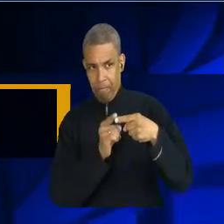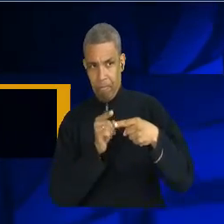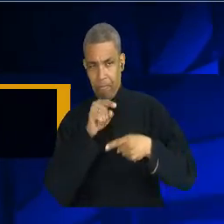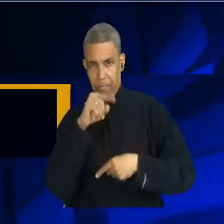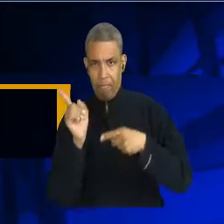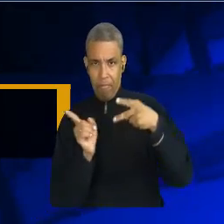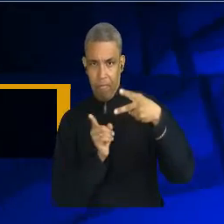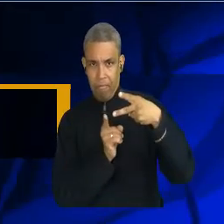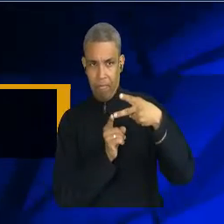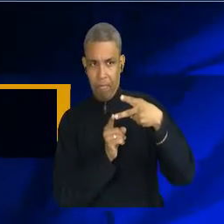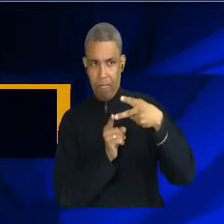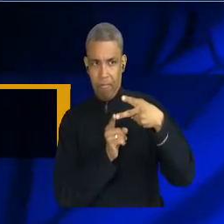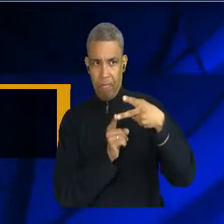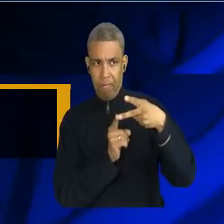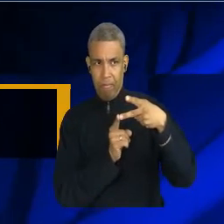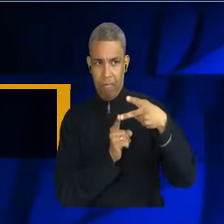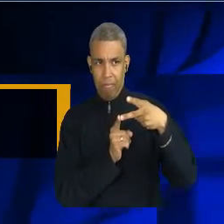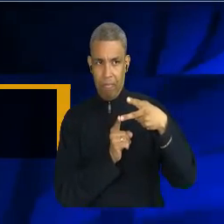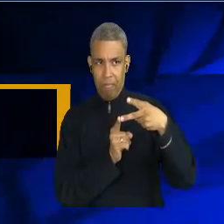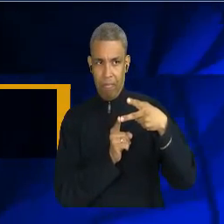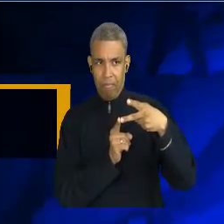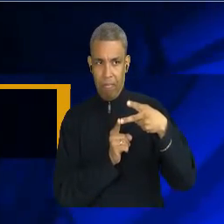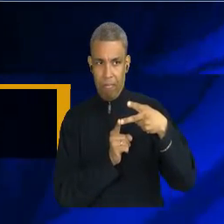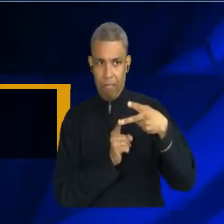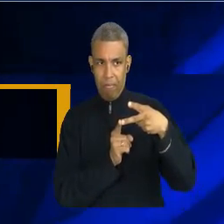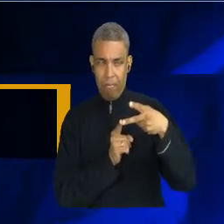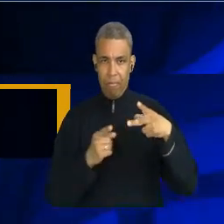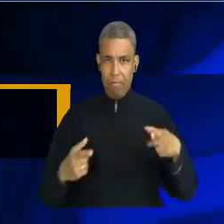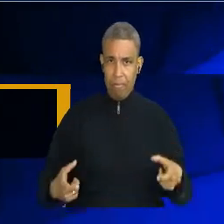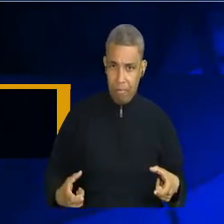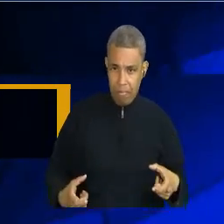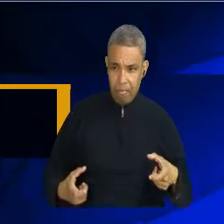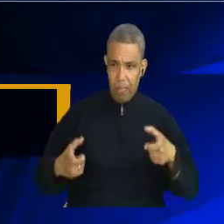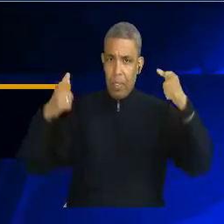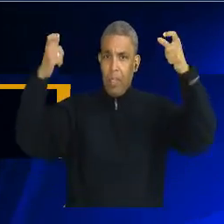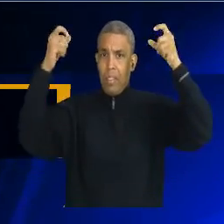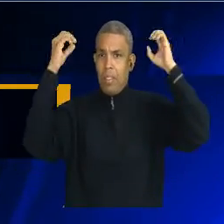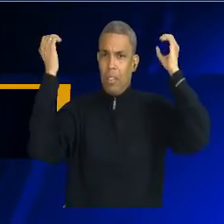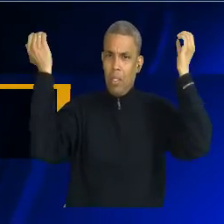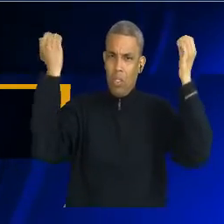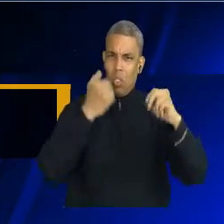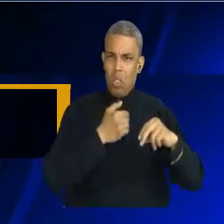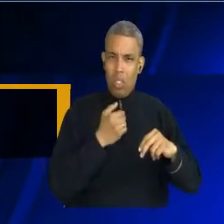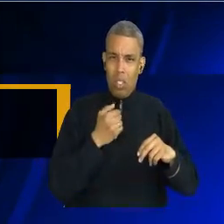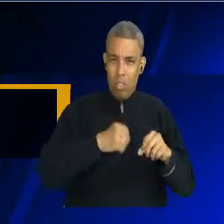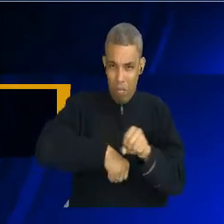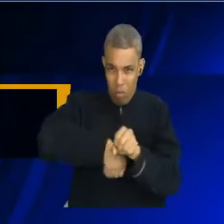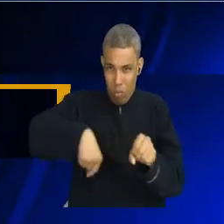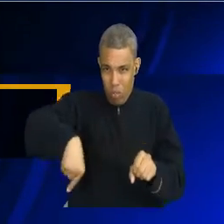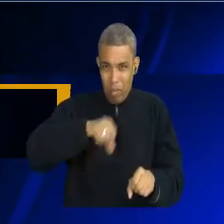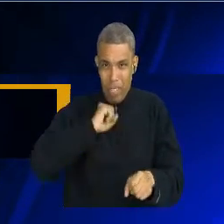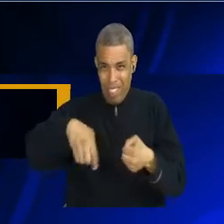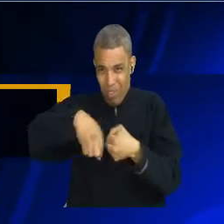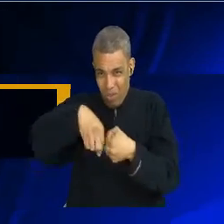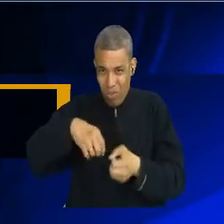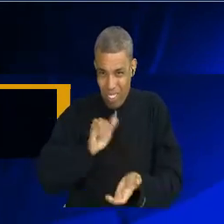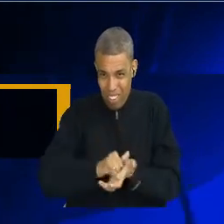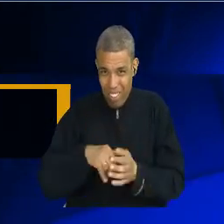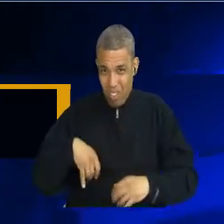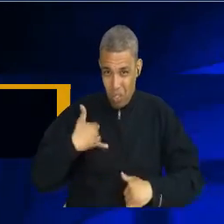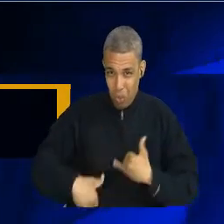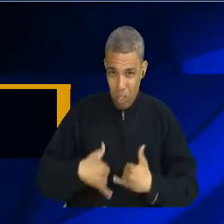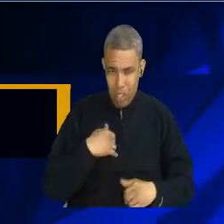Gerson, el tema de la silletería del estadio también crea o ha causado una preocupación en la comunidad, porque en esta mesa